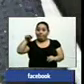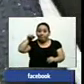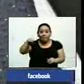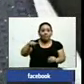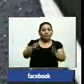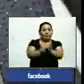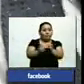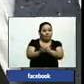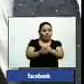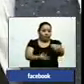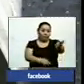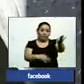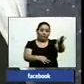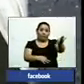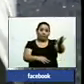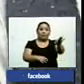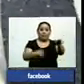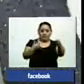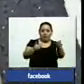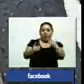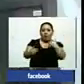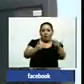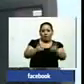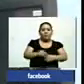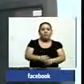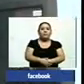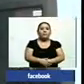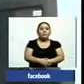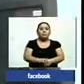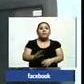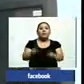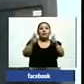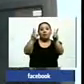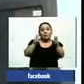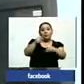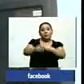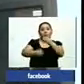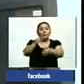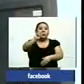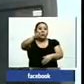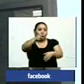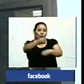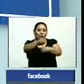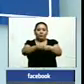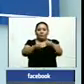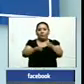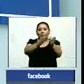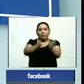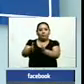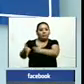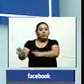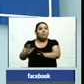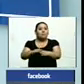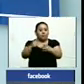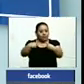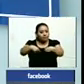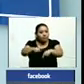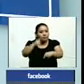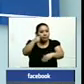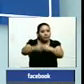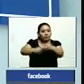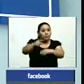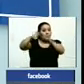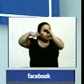presentado los delitos, atribuyendo los delitos que ya se han hecho referencia. El caso pasa al juzgado segundo de instrucción para continuar con la